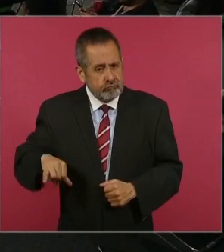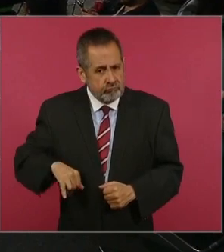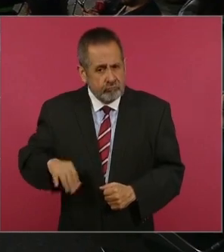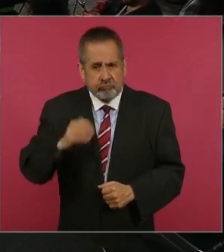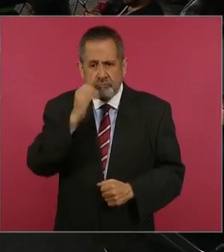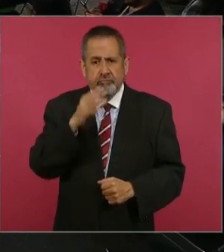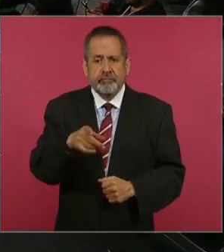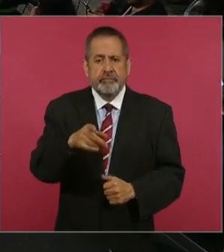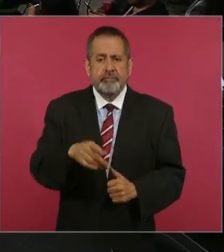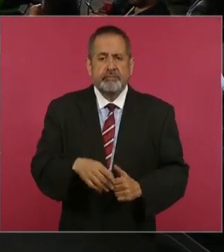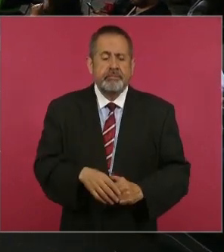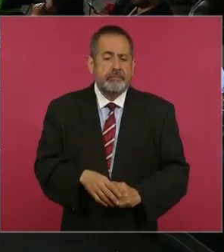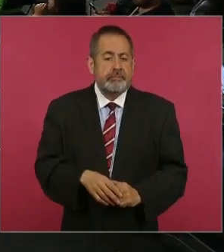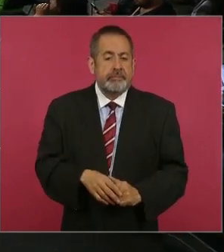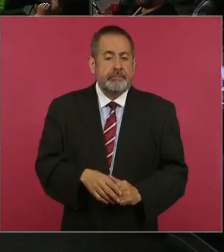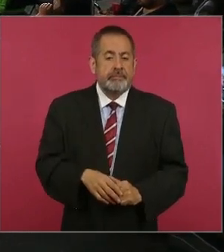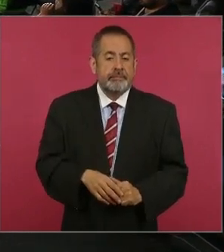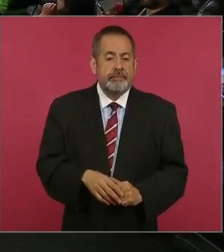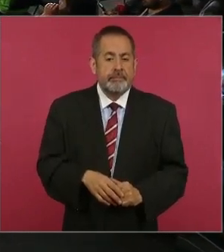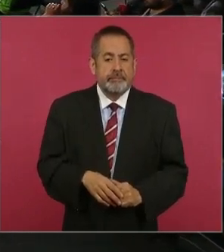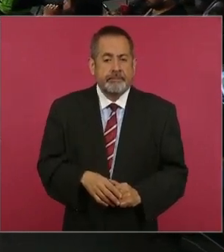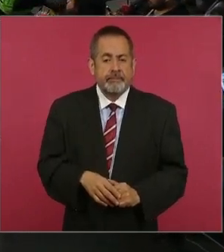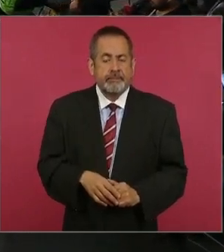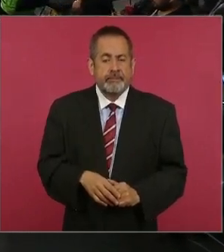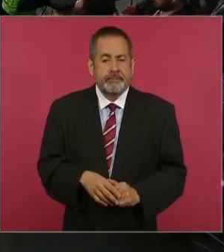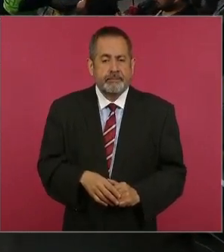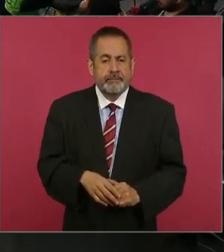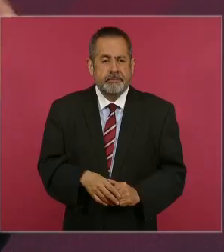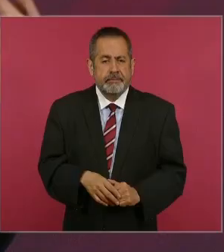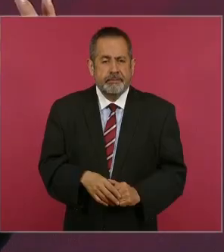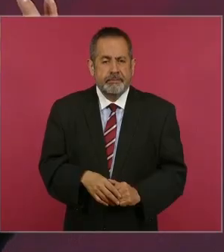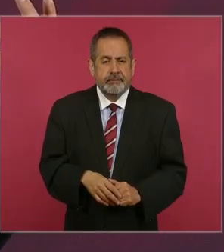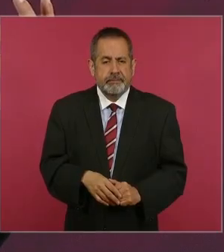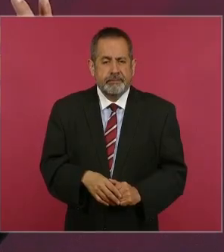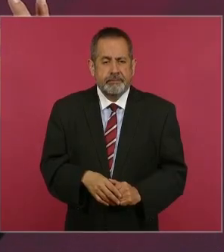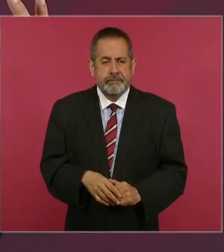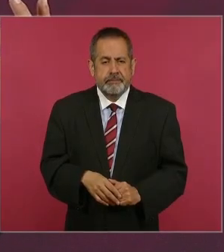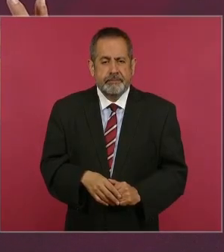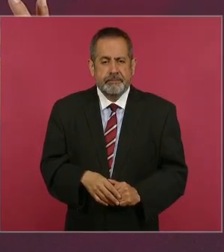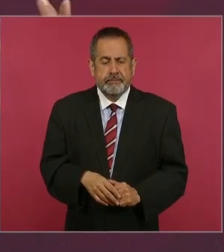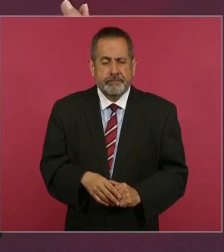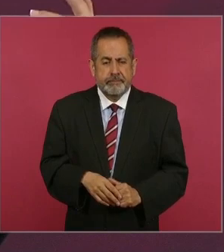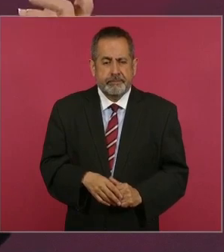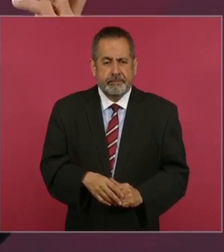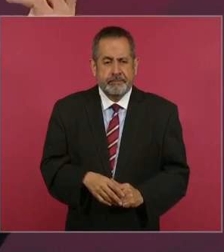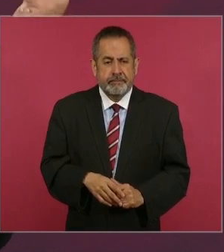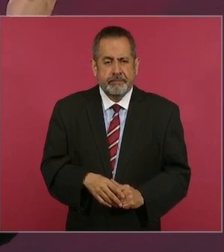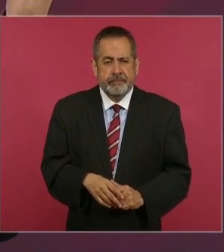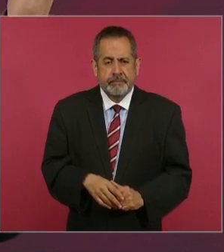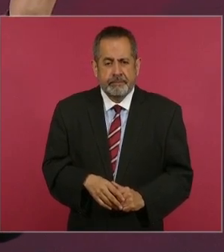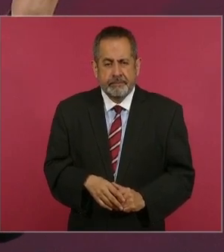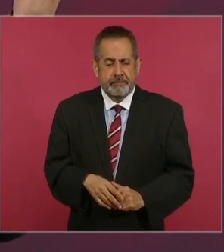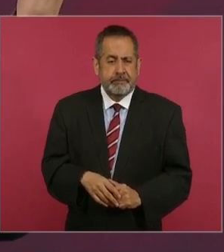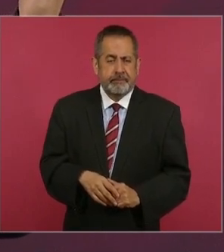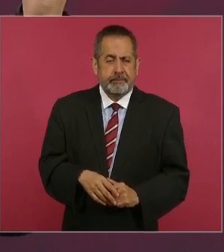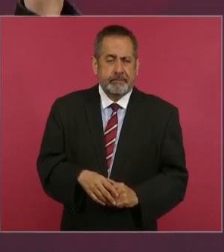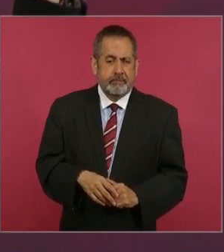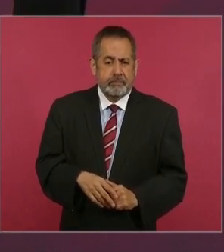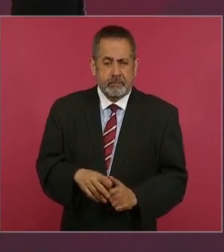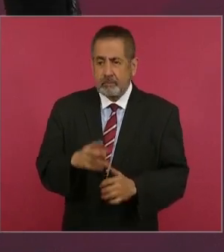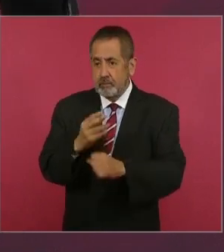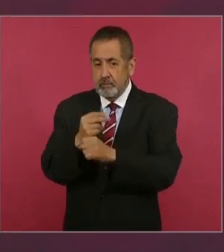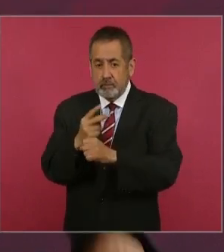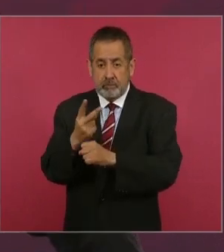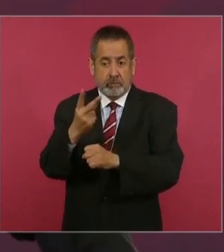entonces eh No es eh hacer las